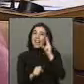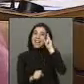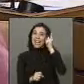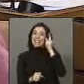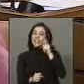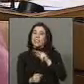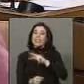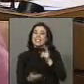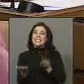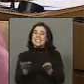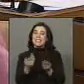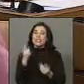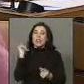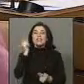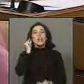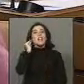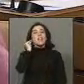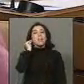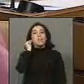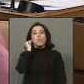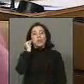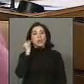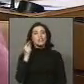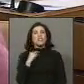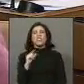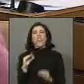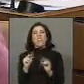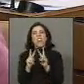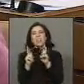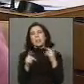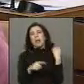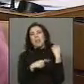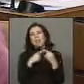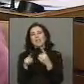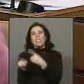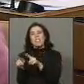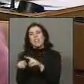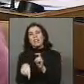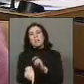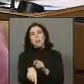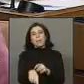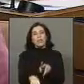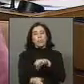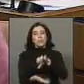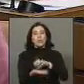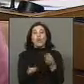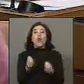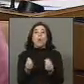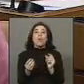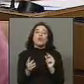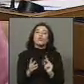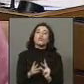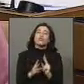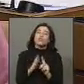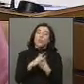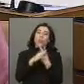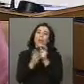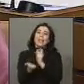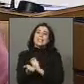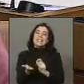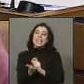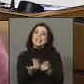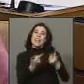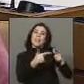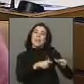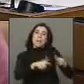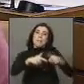del Servicio Nacional de la Mujer y no me voy a referir a la historia de los diferentes momentos en nuestro país en que se crearon secretarías y